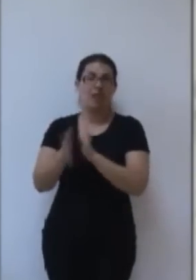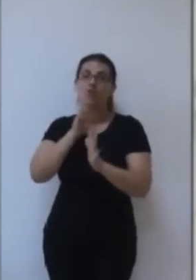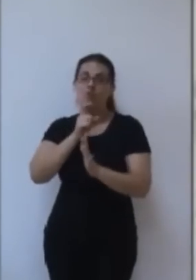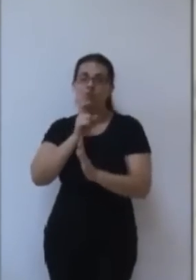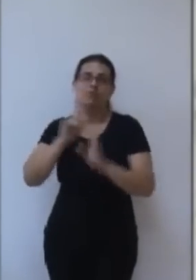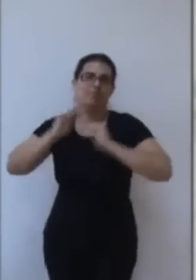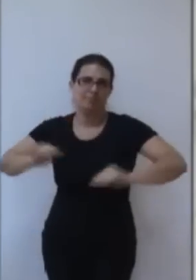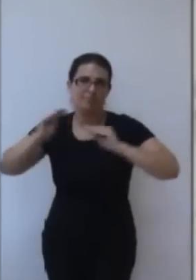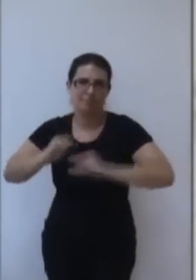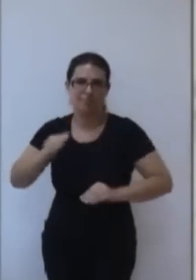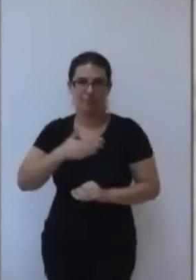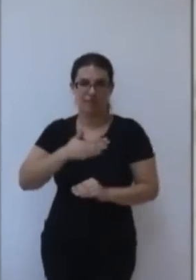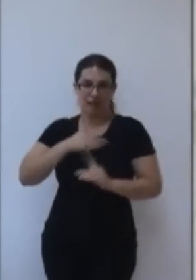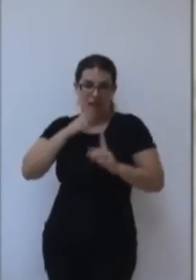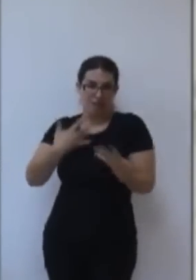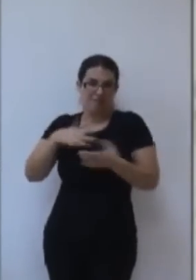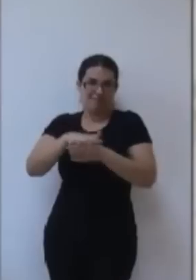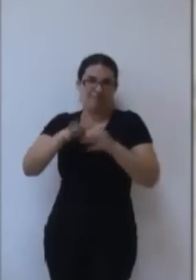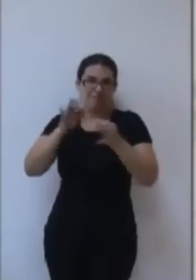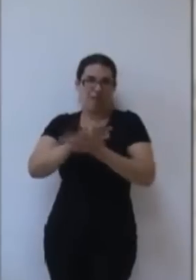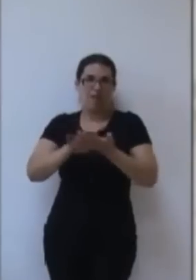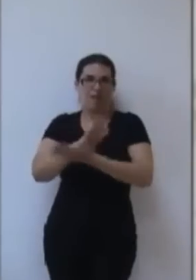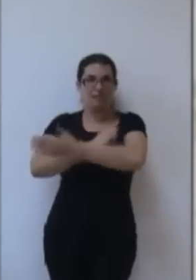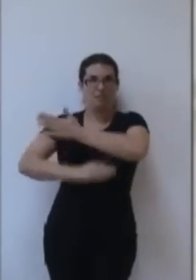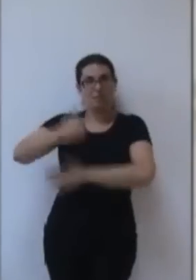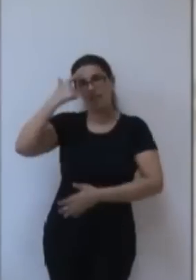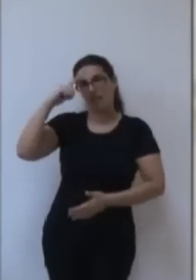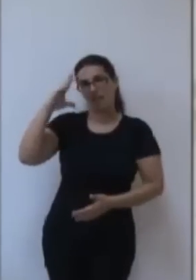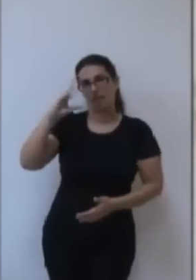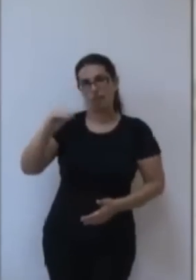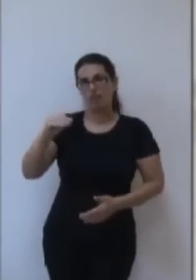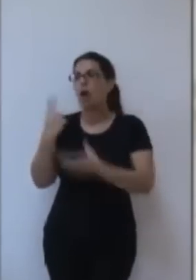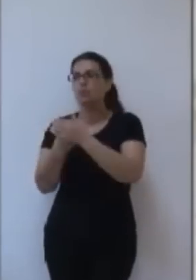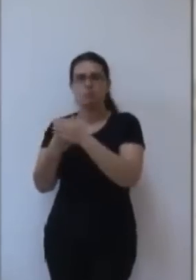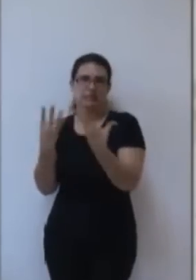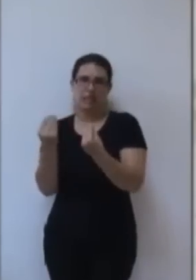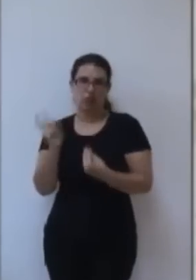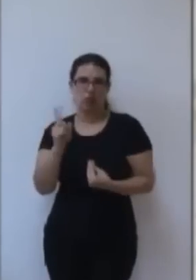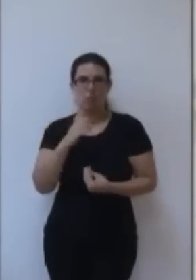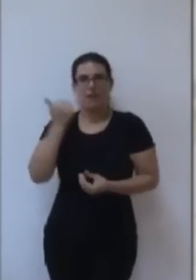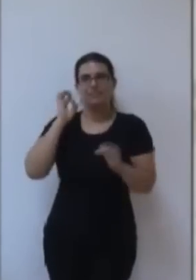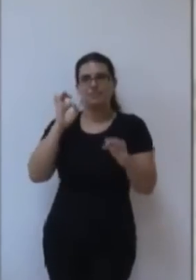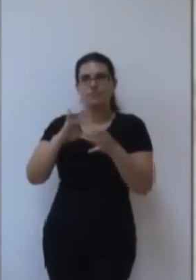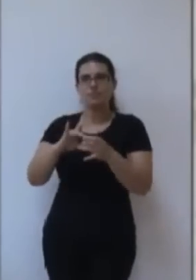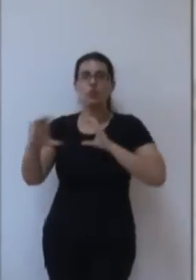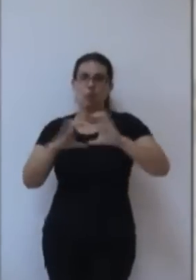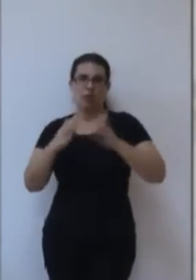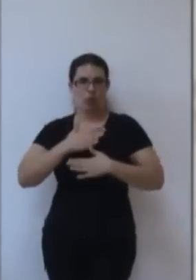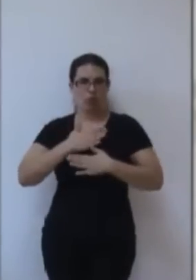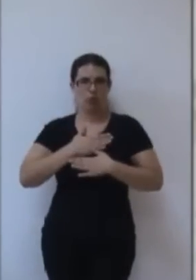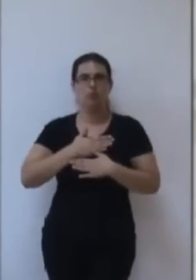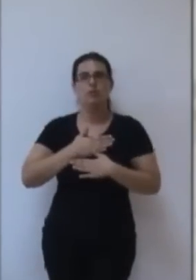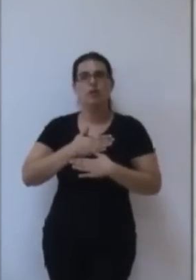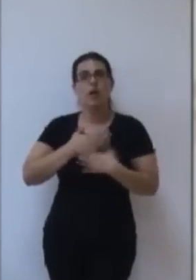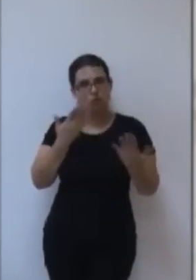caso, que ampliamos a discapacidad intelectual, no tratamos tanto con autismo, que el problema más es de comunicación. Sí